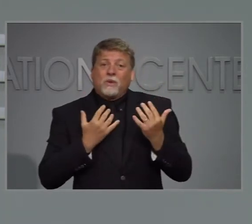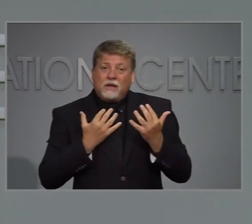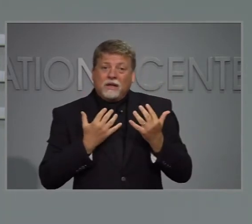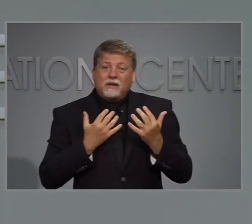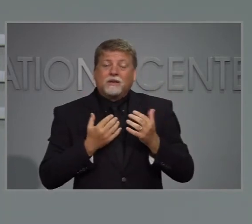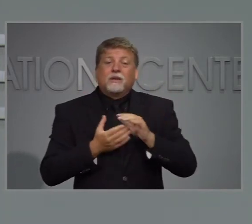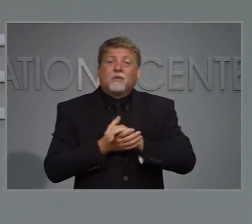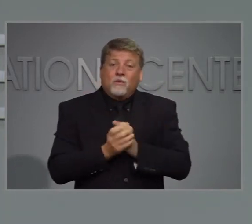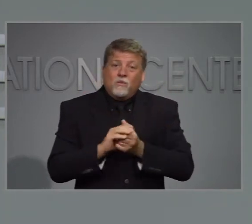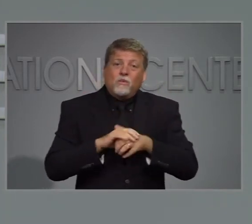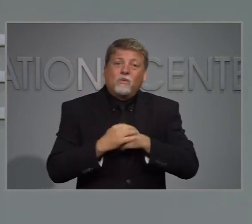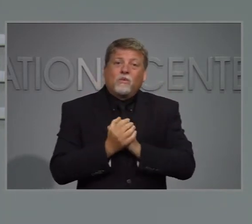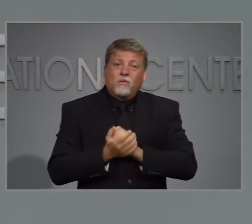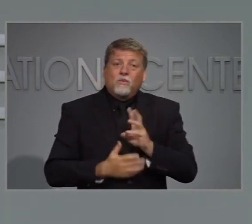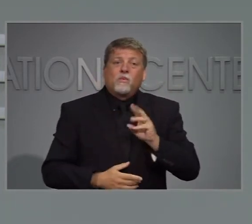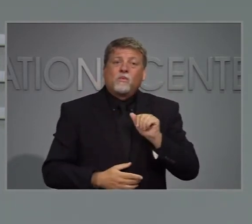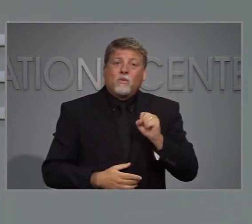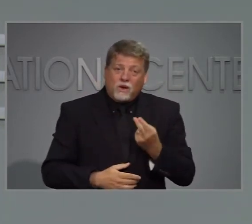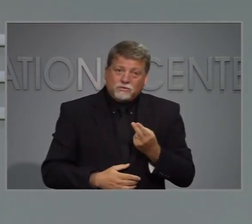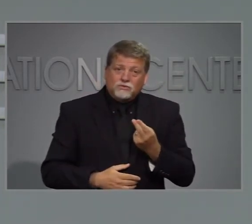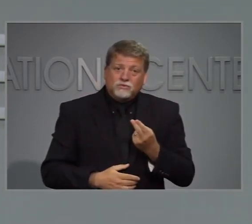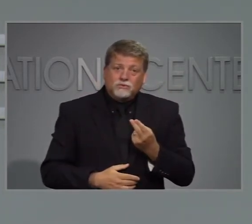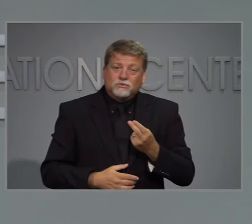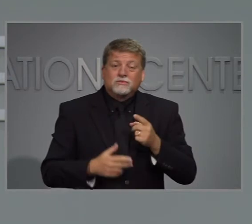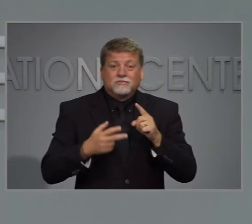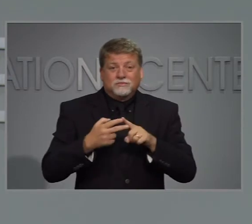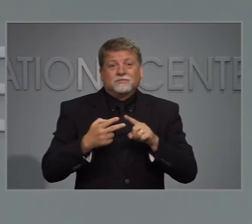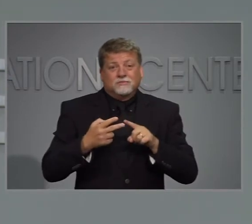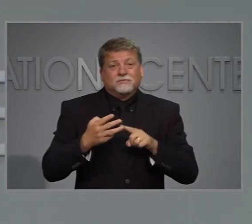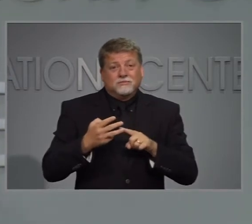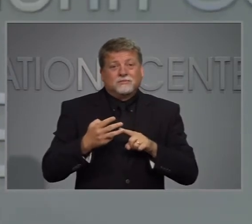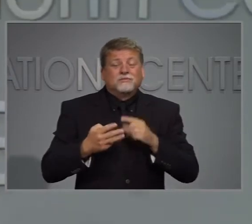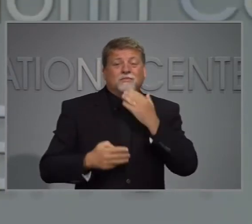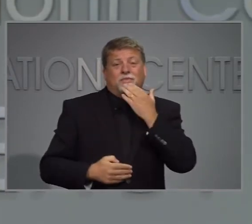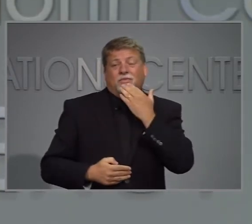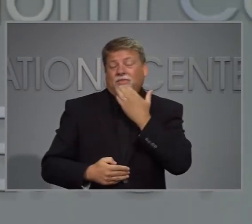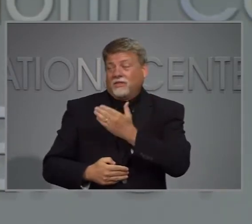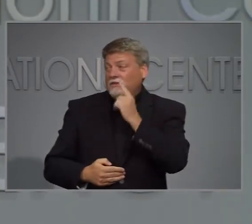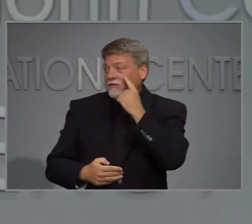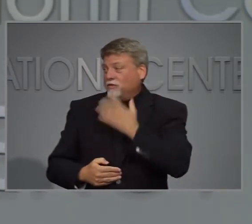las manos frecuentemente. Gracias.